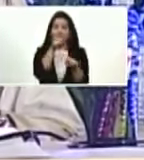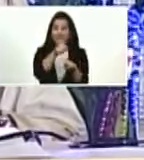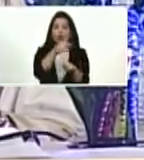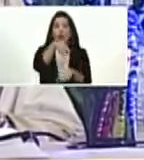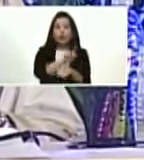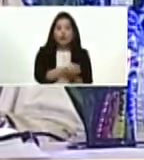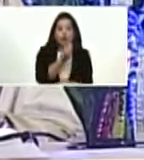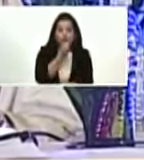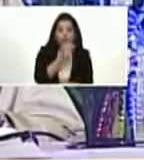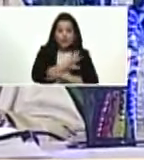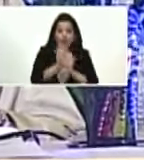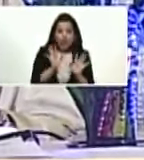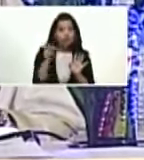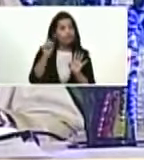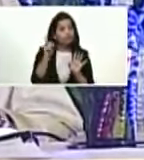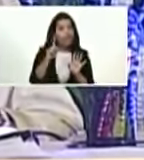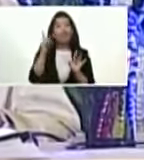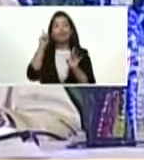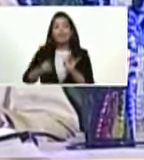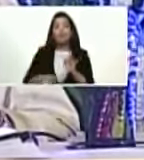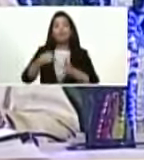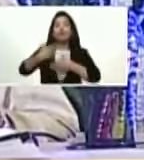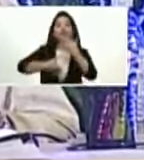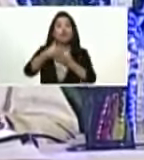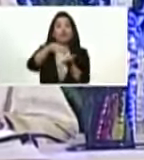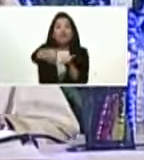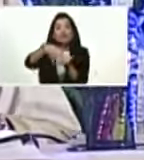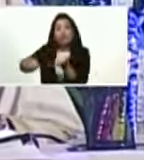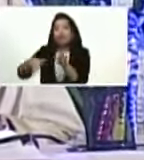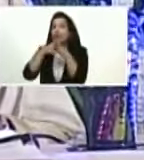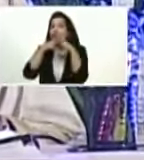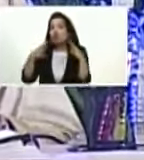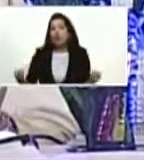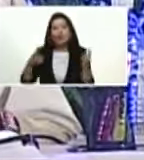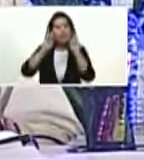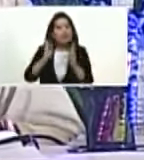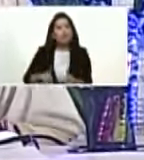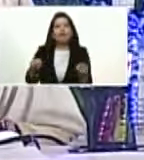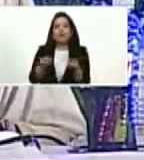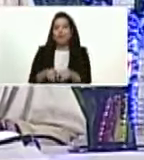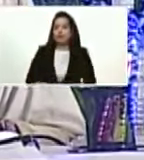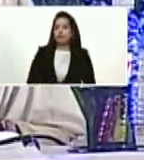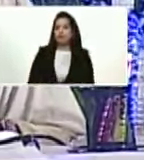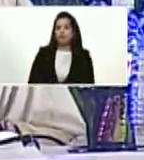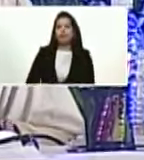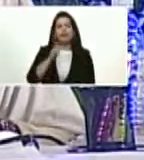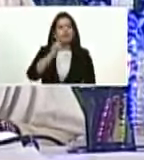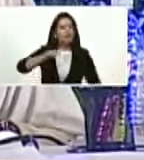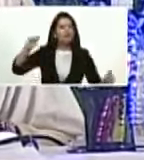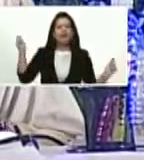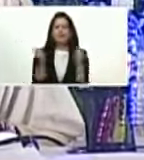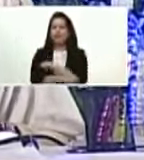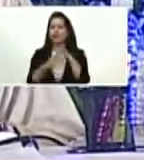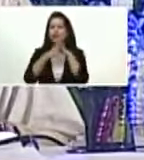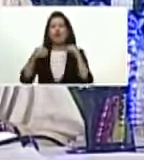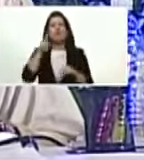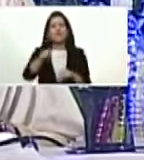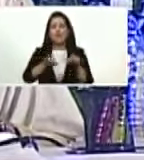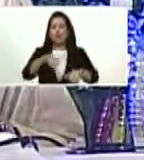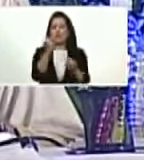procesos de distribución de todo. Y tenemos que romper eso, camarada, mira, tecnológicamente,